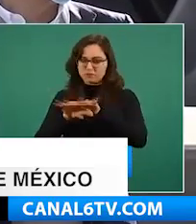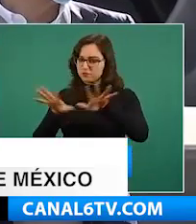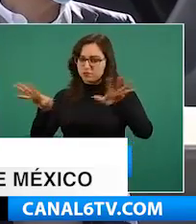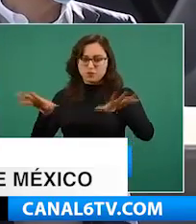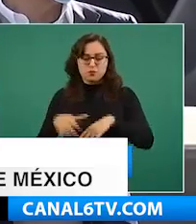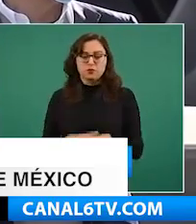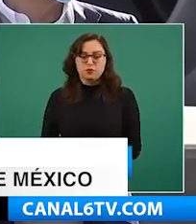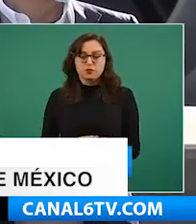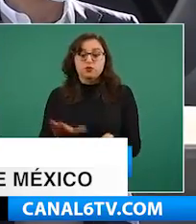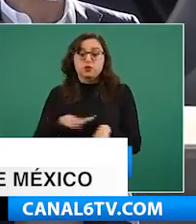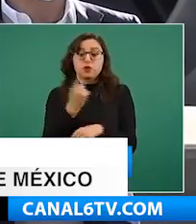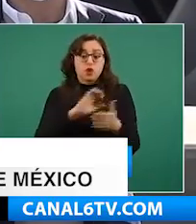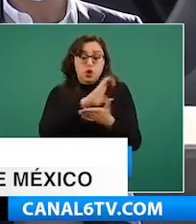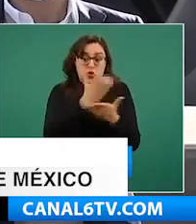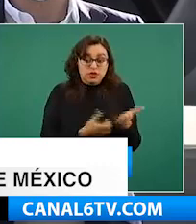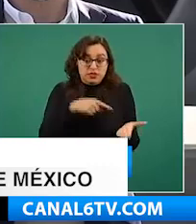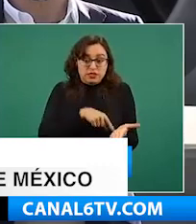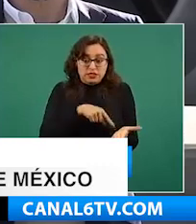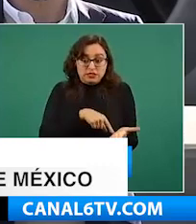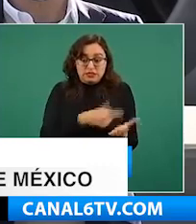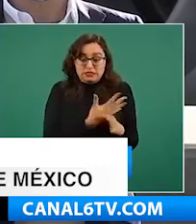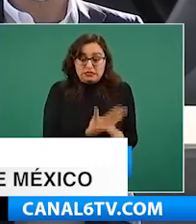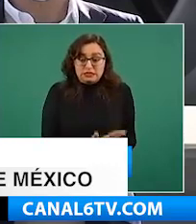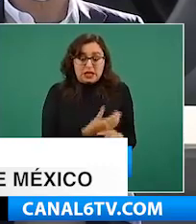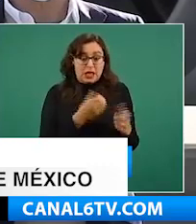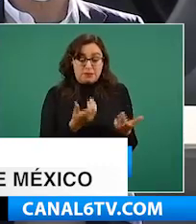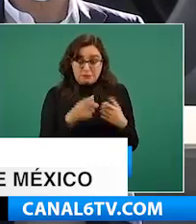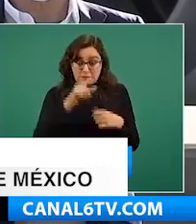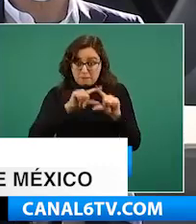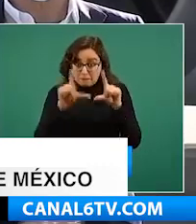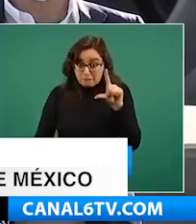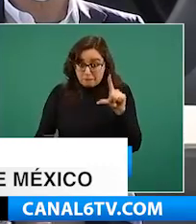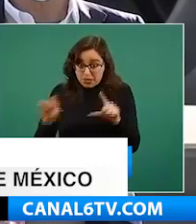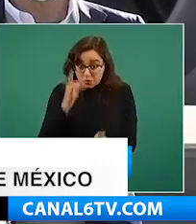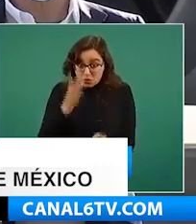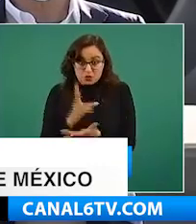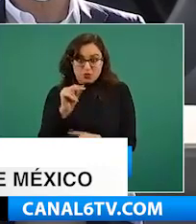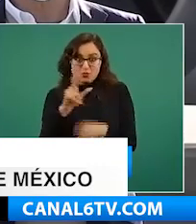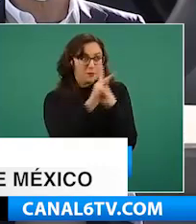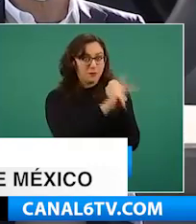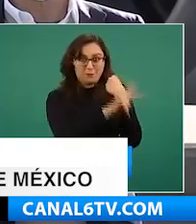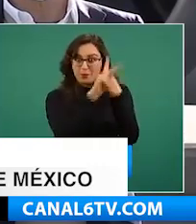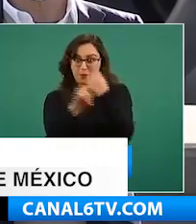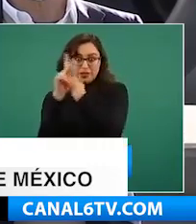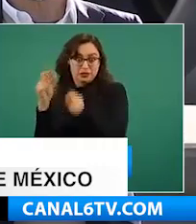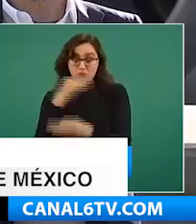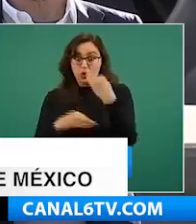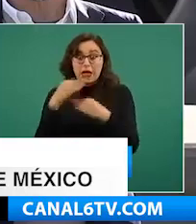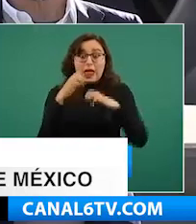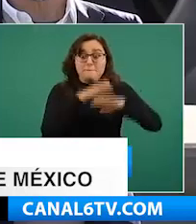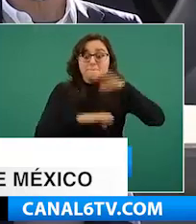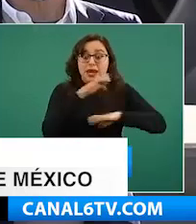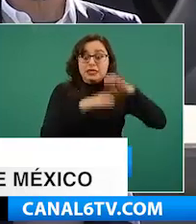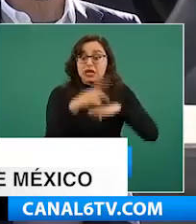que son contractuales, señor presidente. No es solo en México, todos los países que hemos firmado sus contratos con Pfizer,